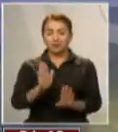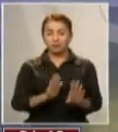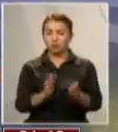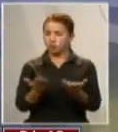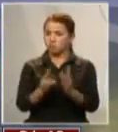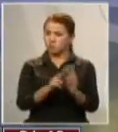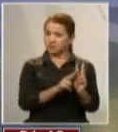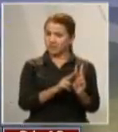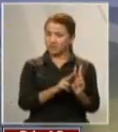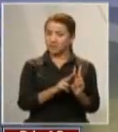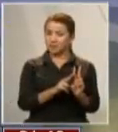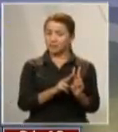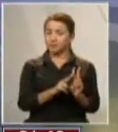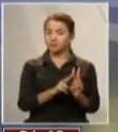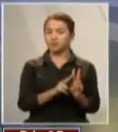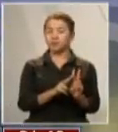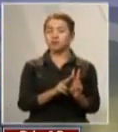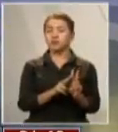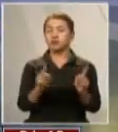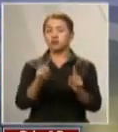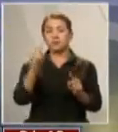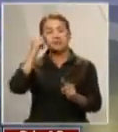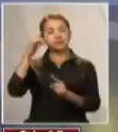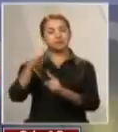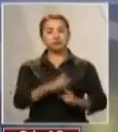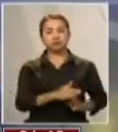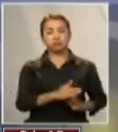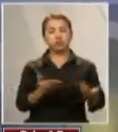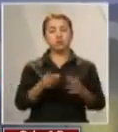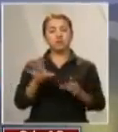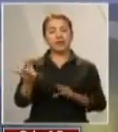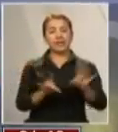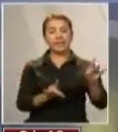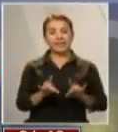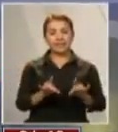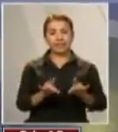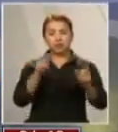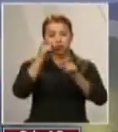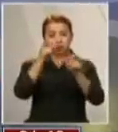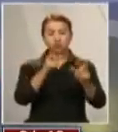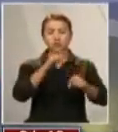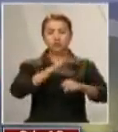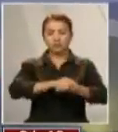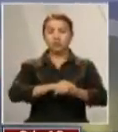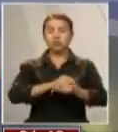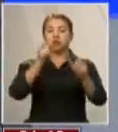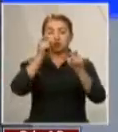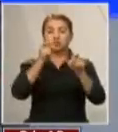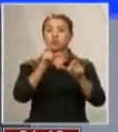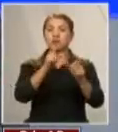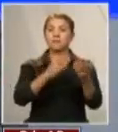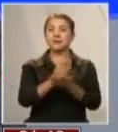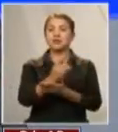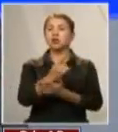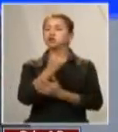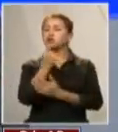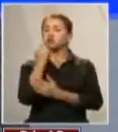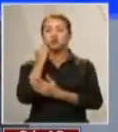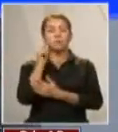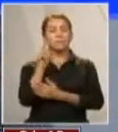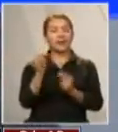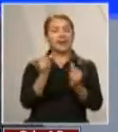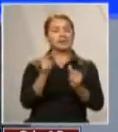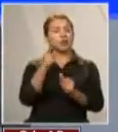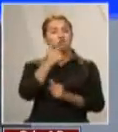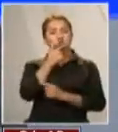¿Cómo no va a caer en algo discriminatorio? ¿Cómo van a elegir a quien le hacen el control de detención? El control preventivo partida no es detención por sospecha, porque la gente o